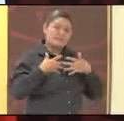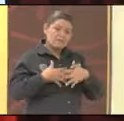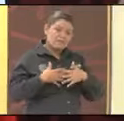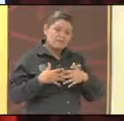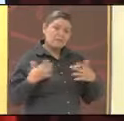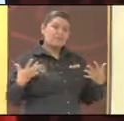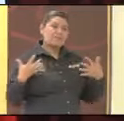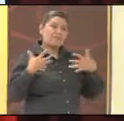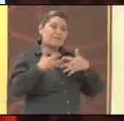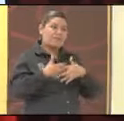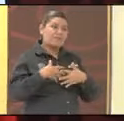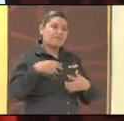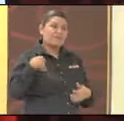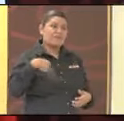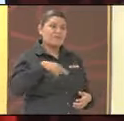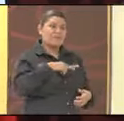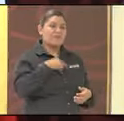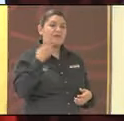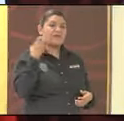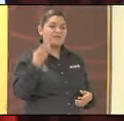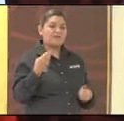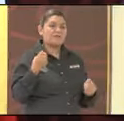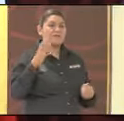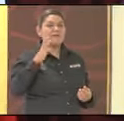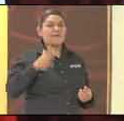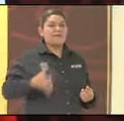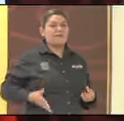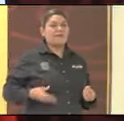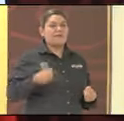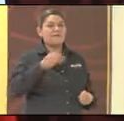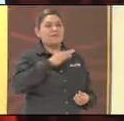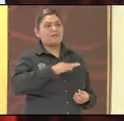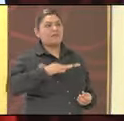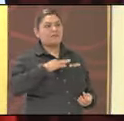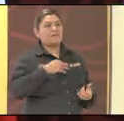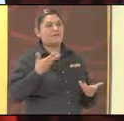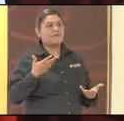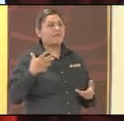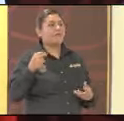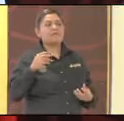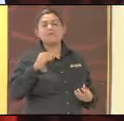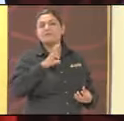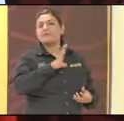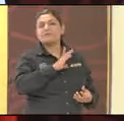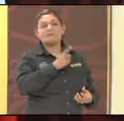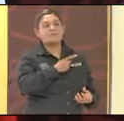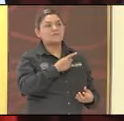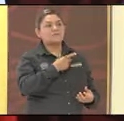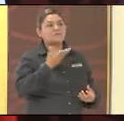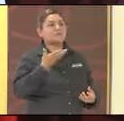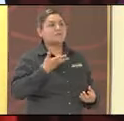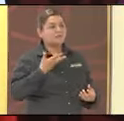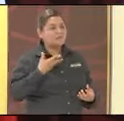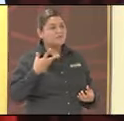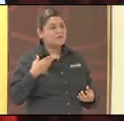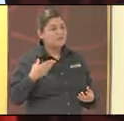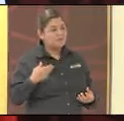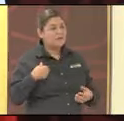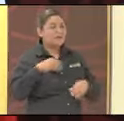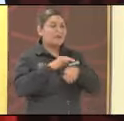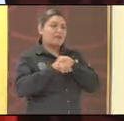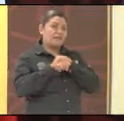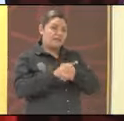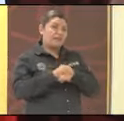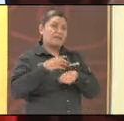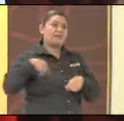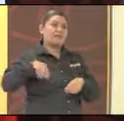sumándose con nosotros, y eso me llena de orgullo y de felicidad de que no estamos solos, tenemos también la mano amiga de